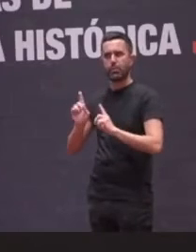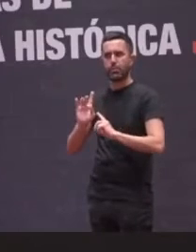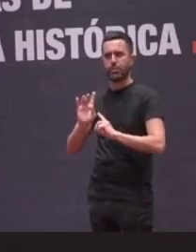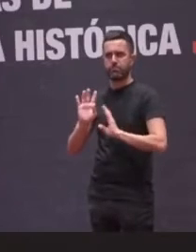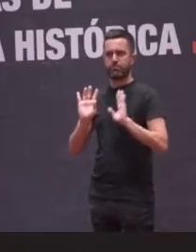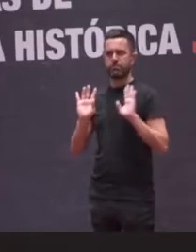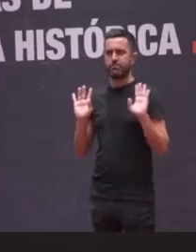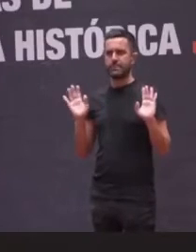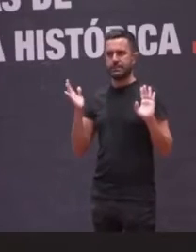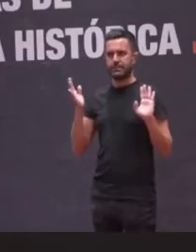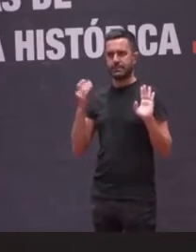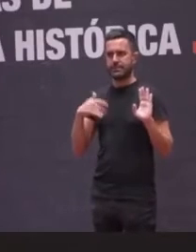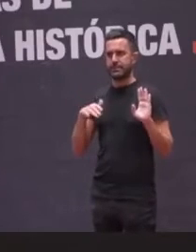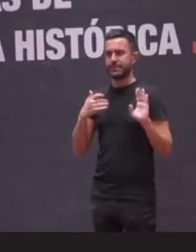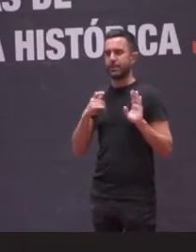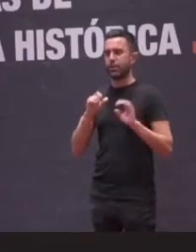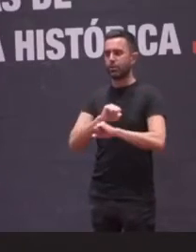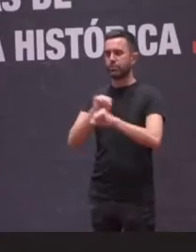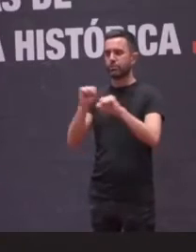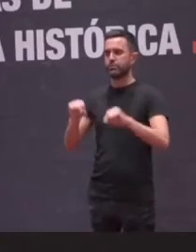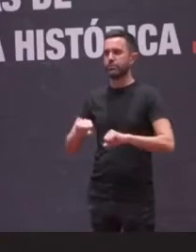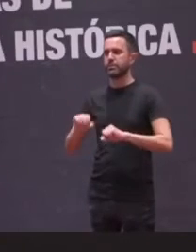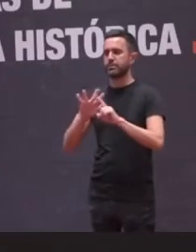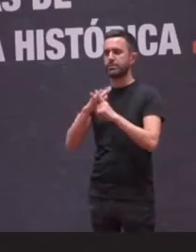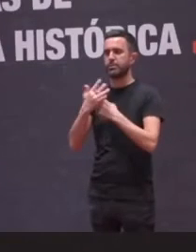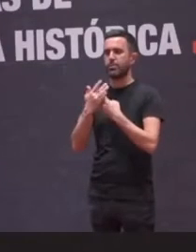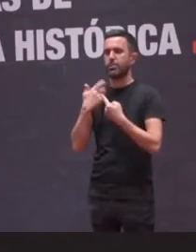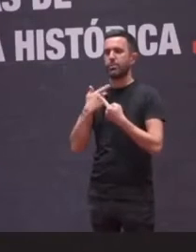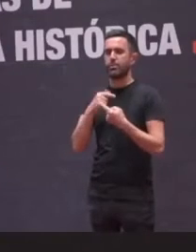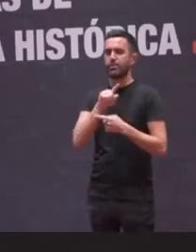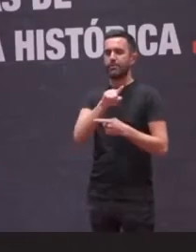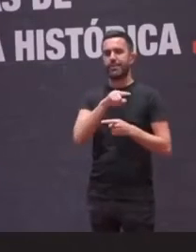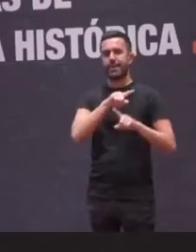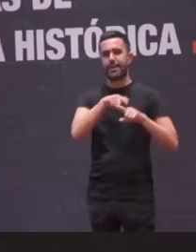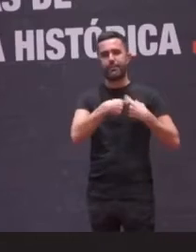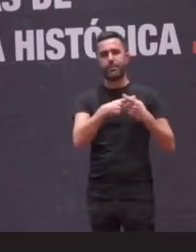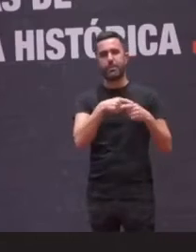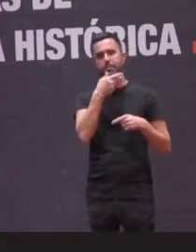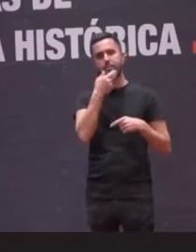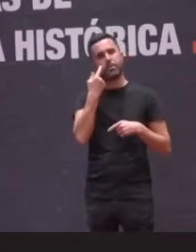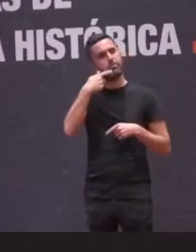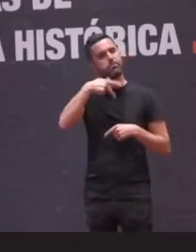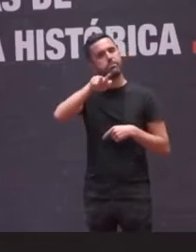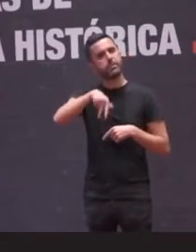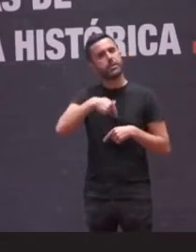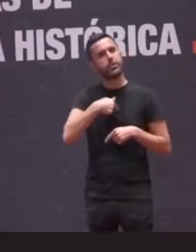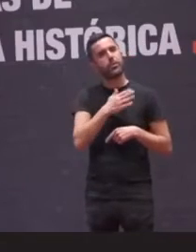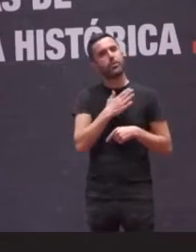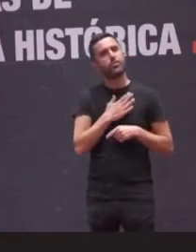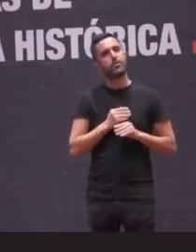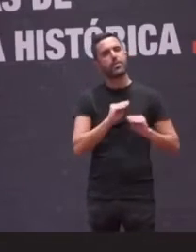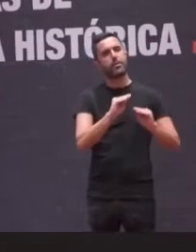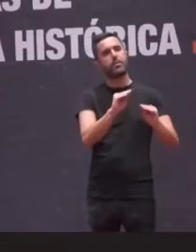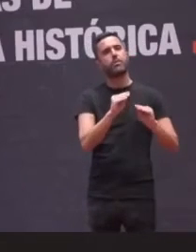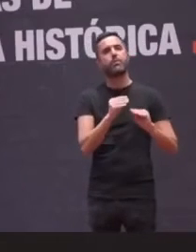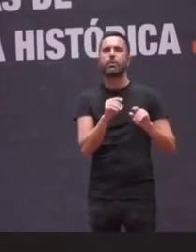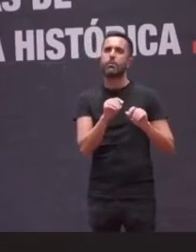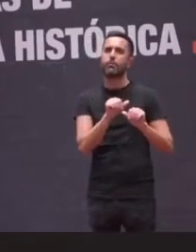que consolidou a situación da propiedade da familia, porque recoñeceu esa propiedade de forma